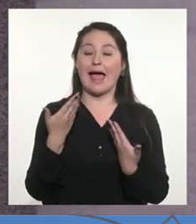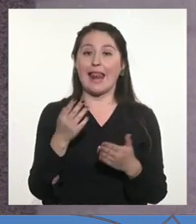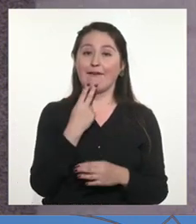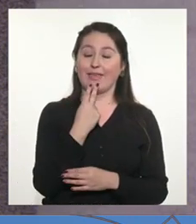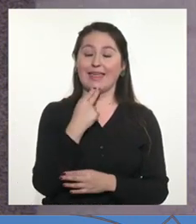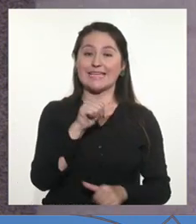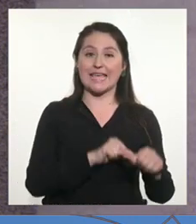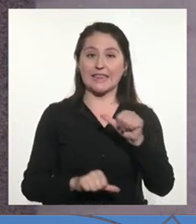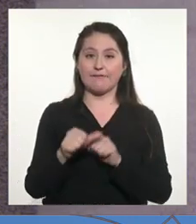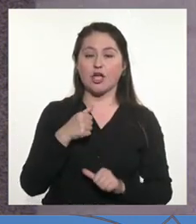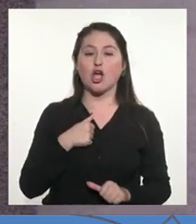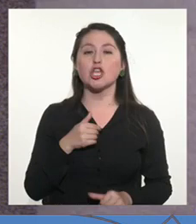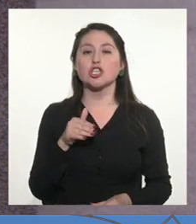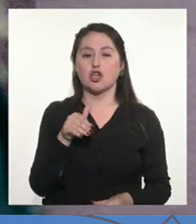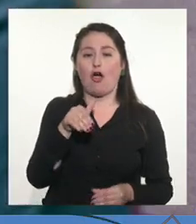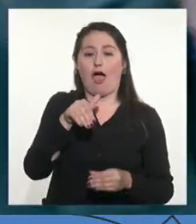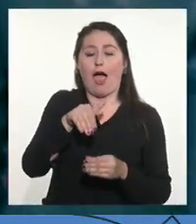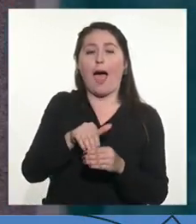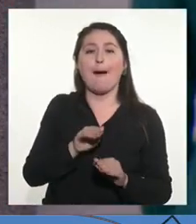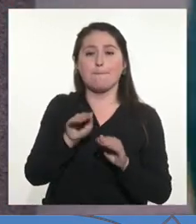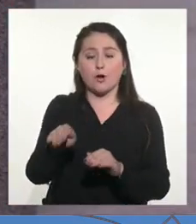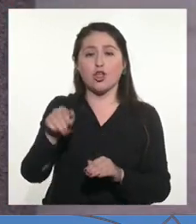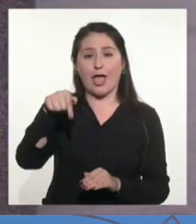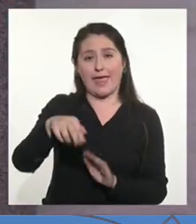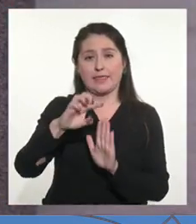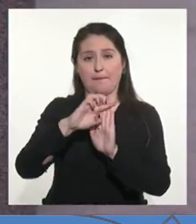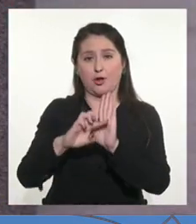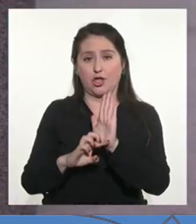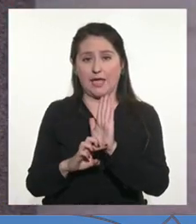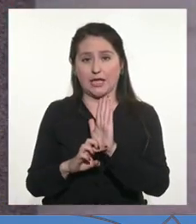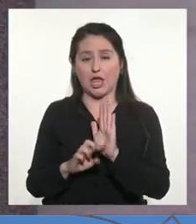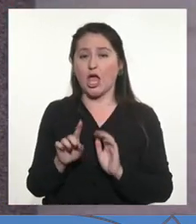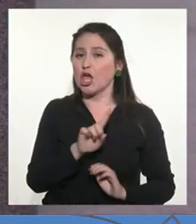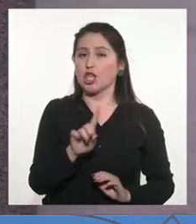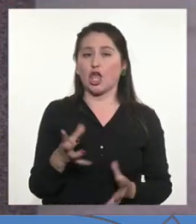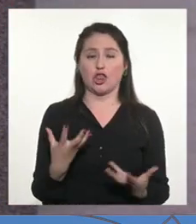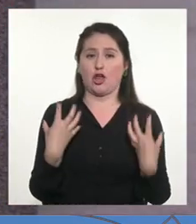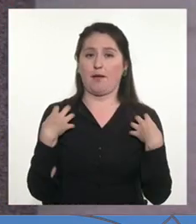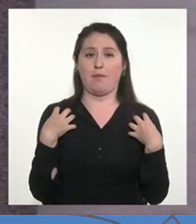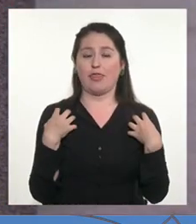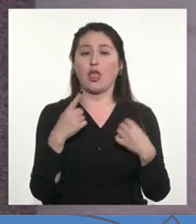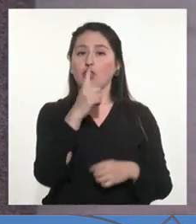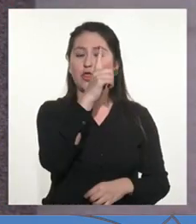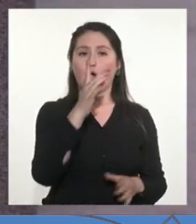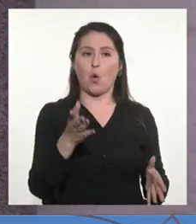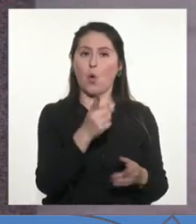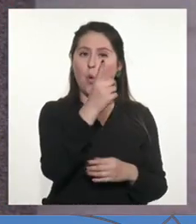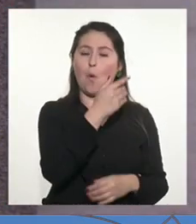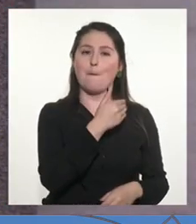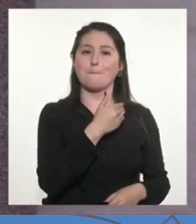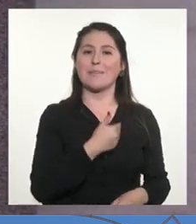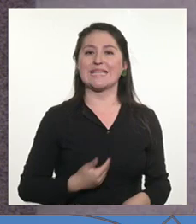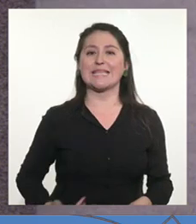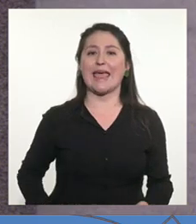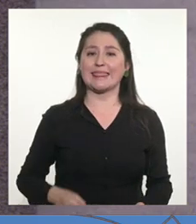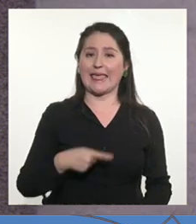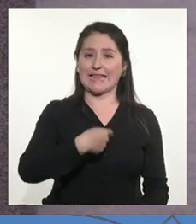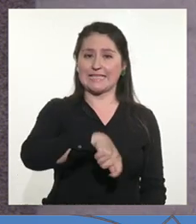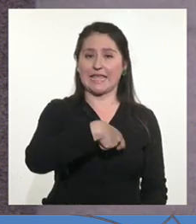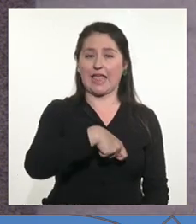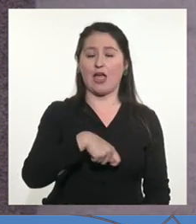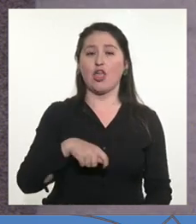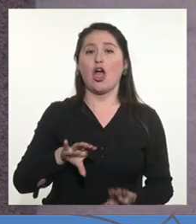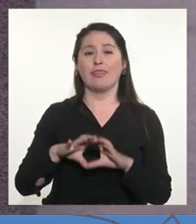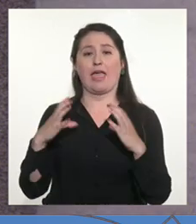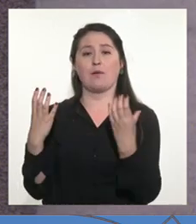yo apoyo y filme este proyecto para generar un gobierno corporativo que no dependa de las ganas de un presidente del senado presidenta y de la cámaras